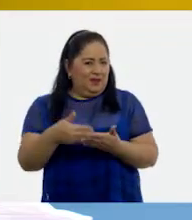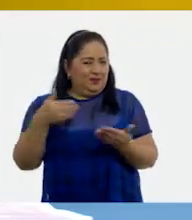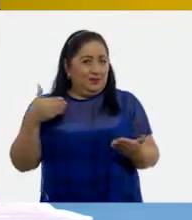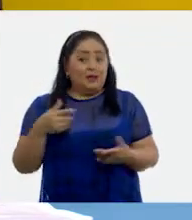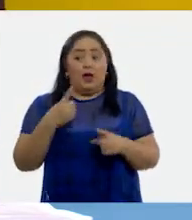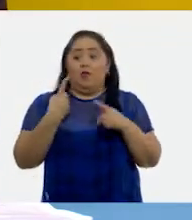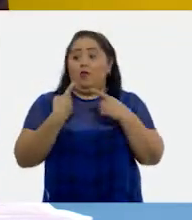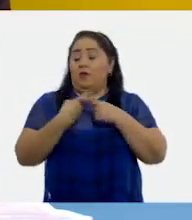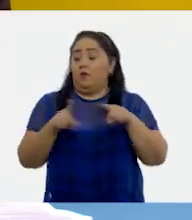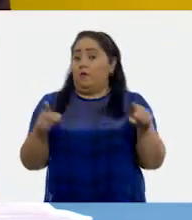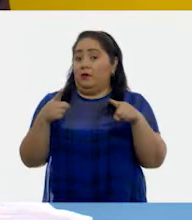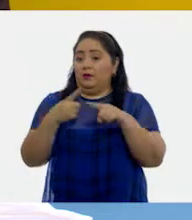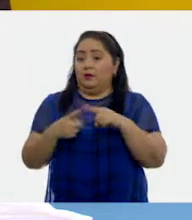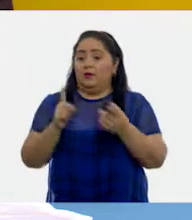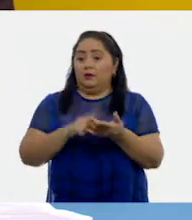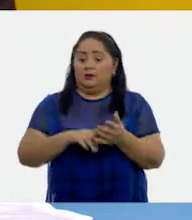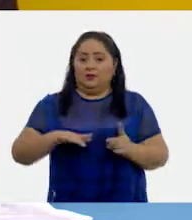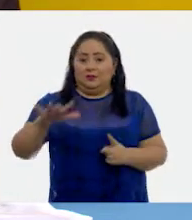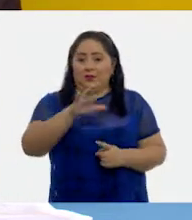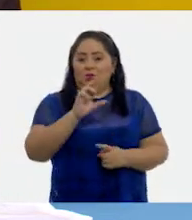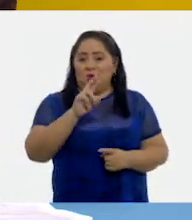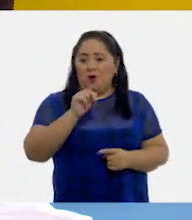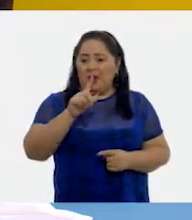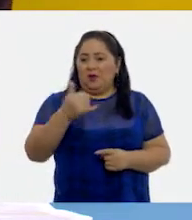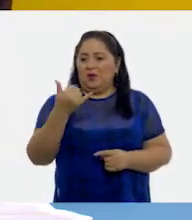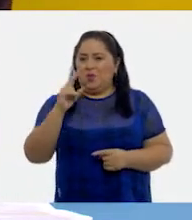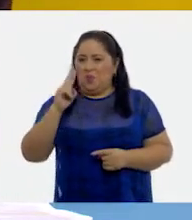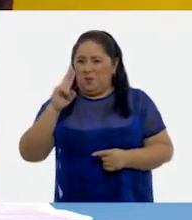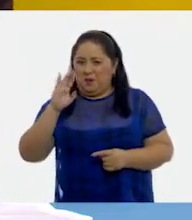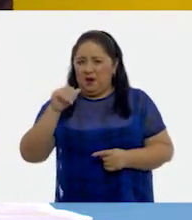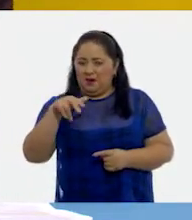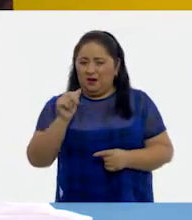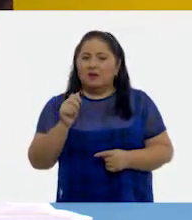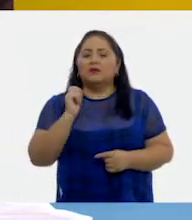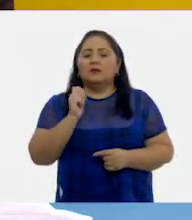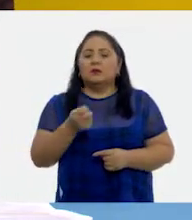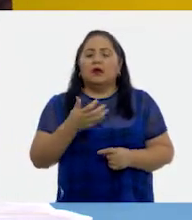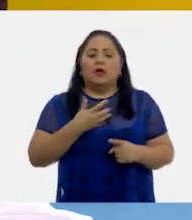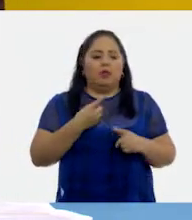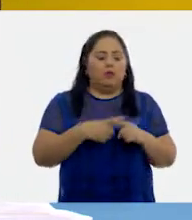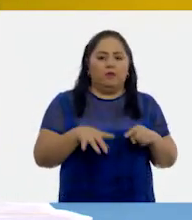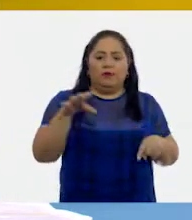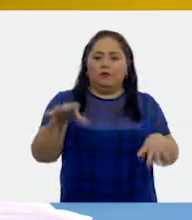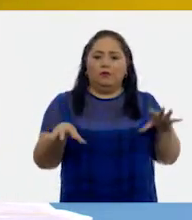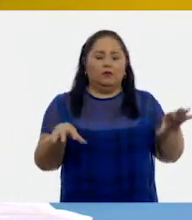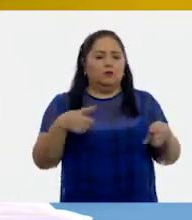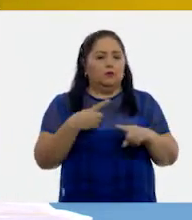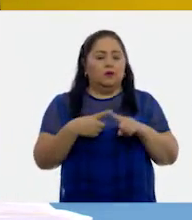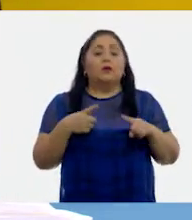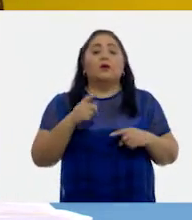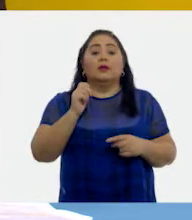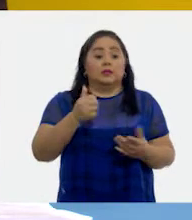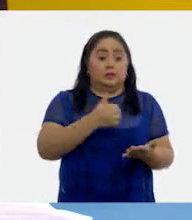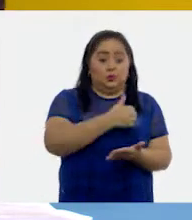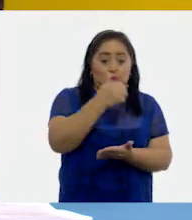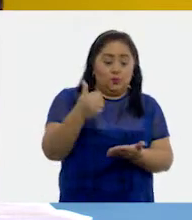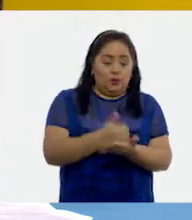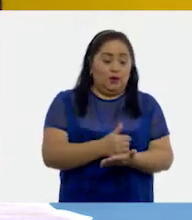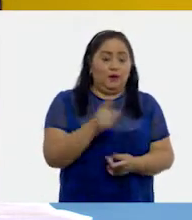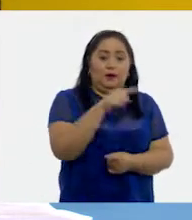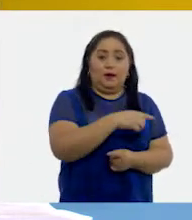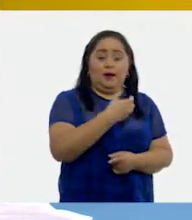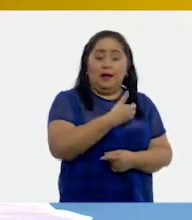las diferencias entre las localidades rurales y urbanas son de distinto orden. De una ciudad al